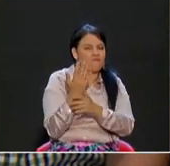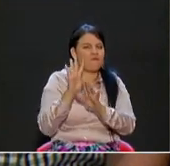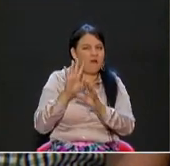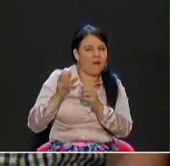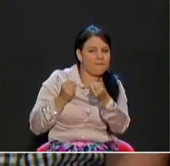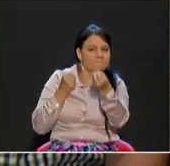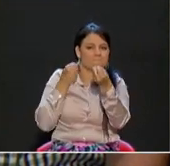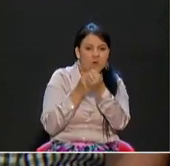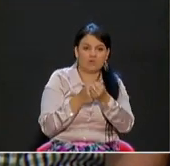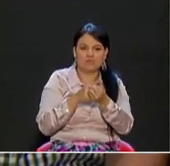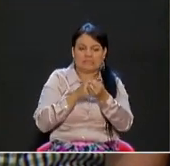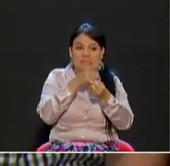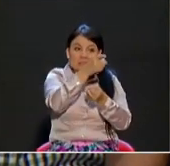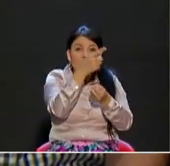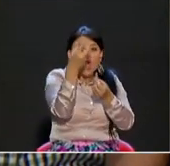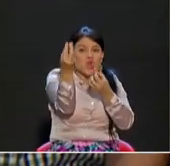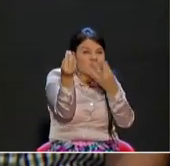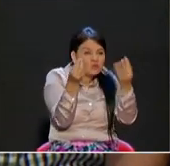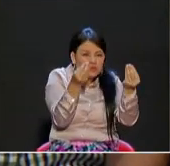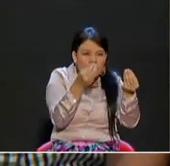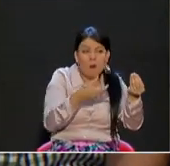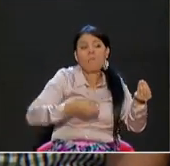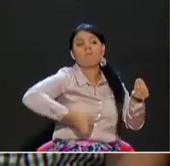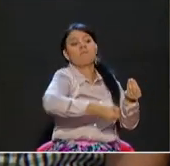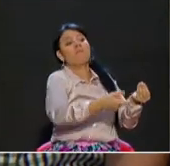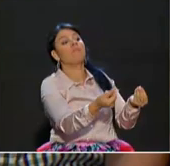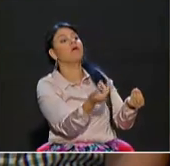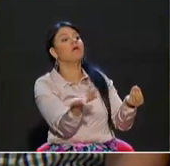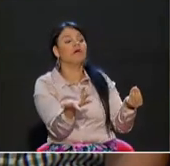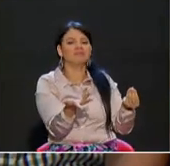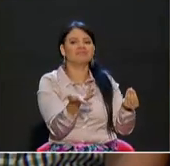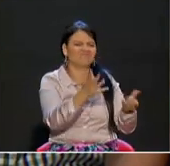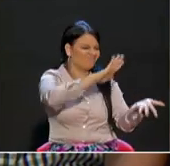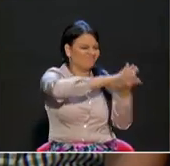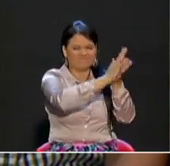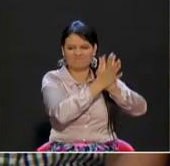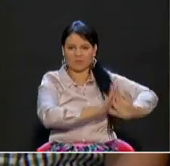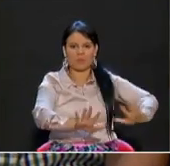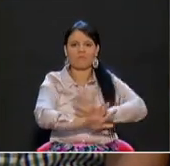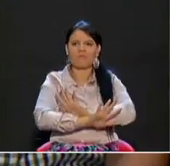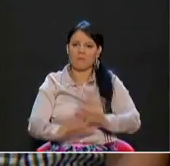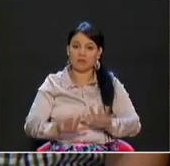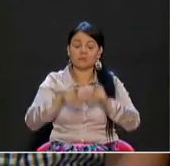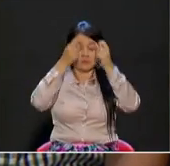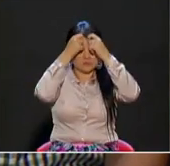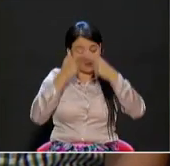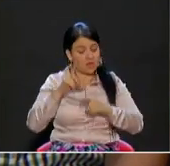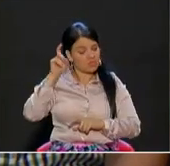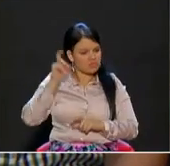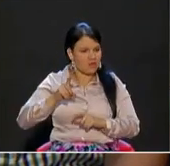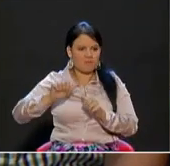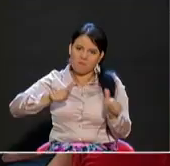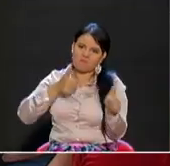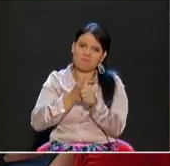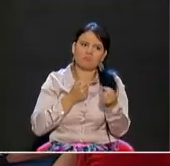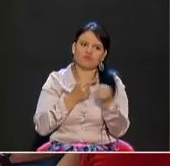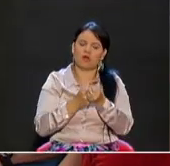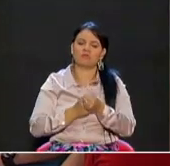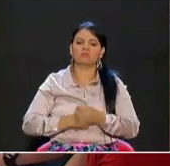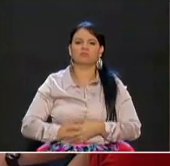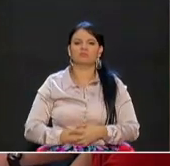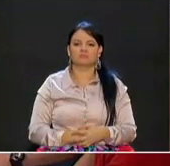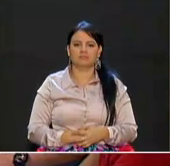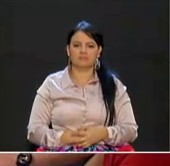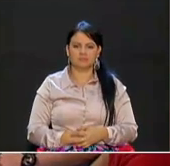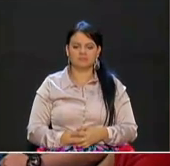admitir que esto suceda porque cuando el estado no garantiza la seguridad es inmoral que cobre impuestos también